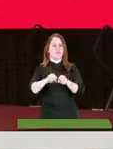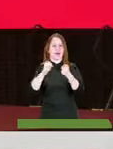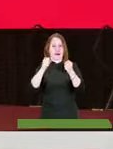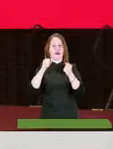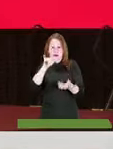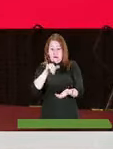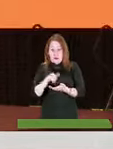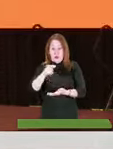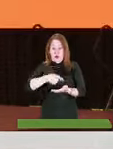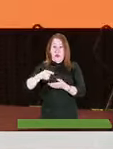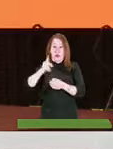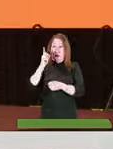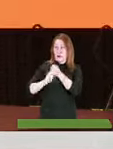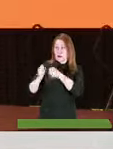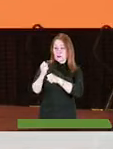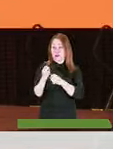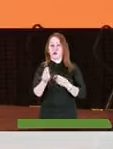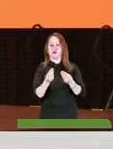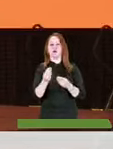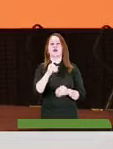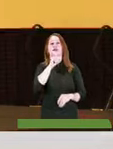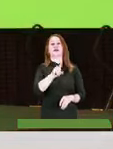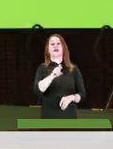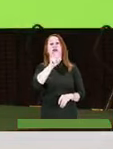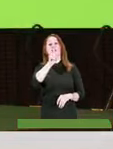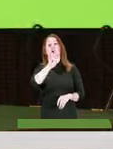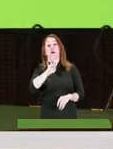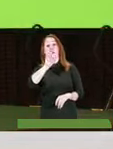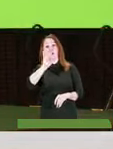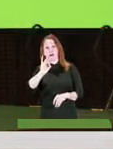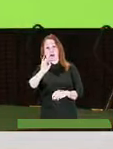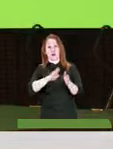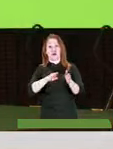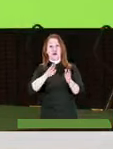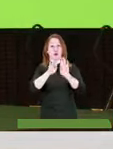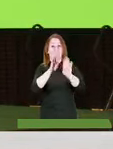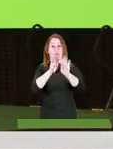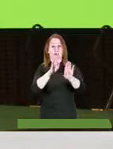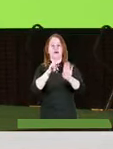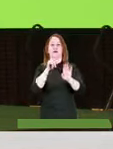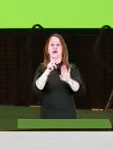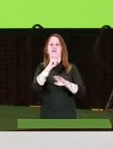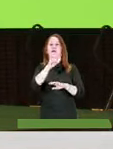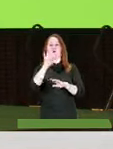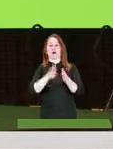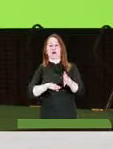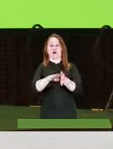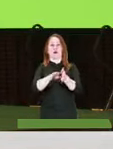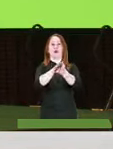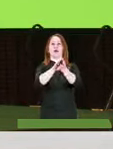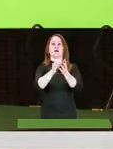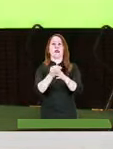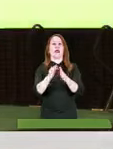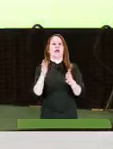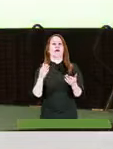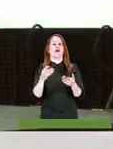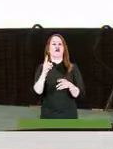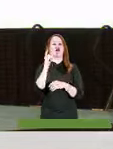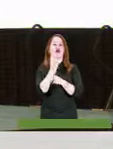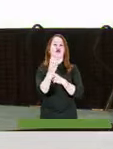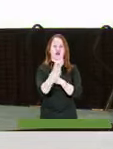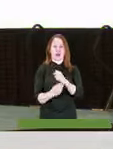contratación que hicimos desde el año pasado de 693 puertas para 24 estaciones, se incluyen 2 años de mantenimiento. No van a venir a dejarnos unas